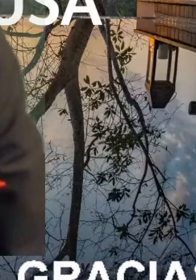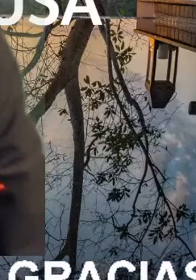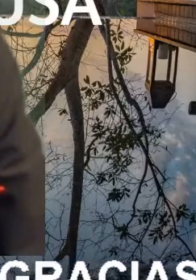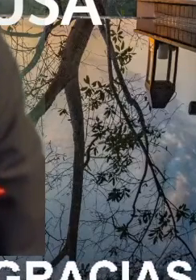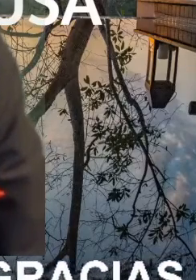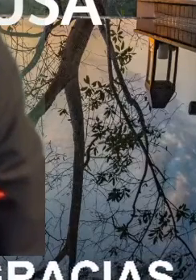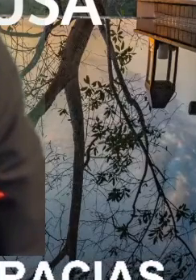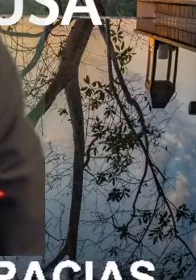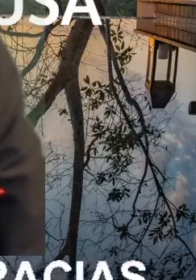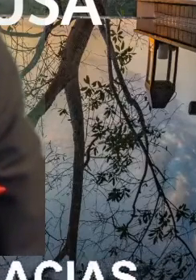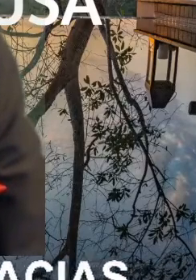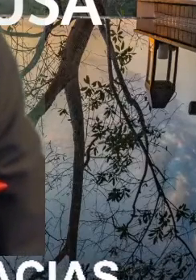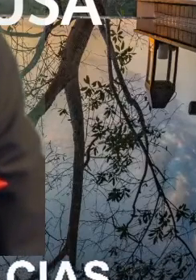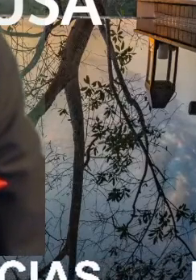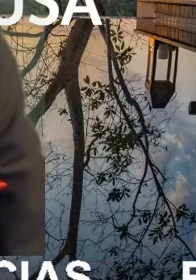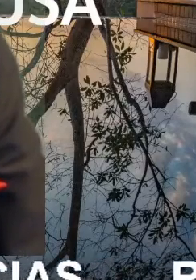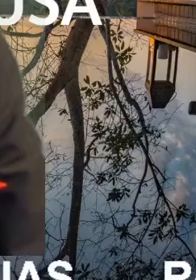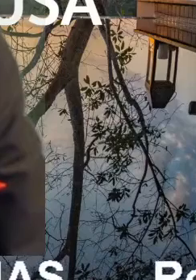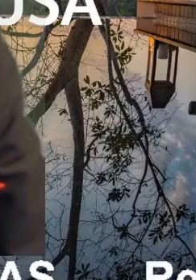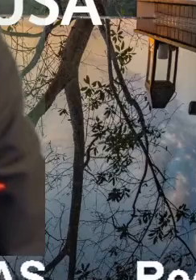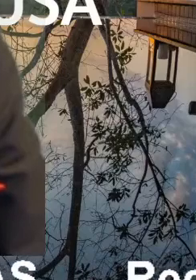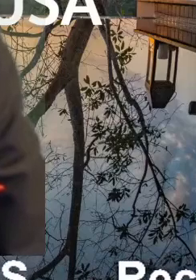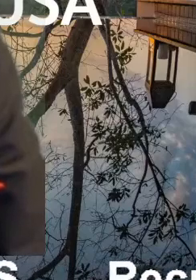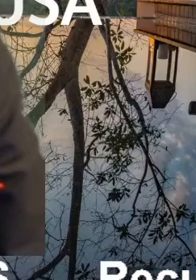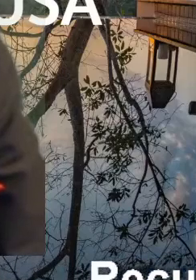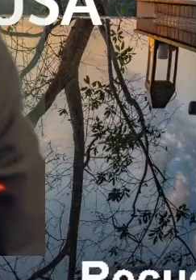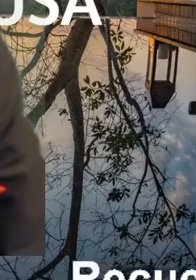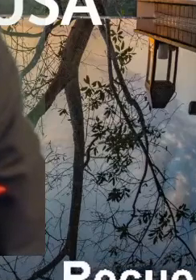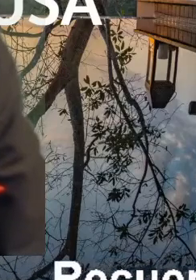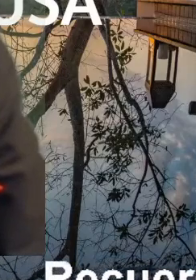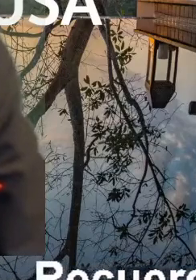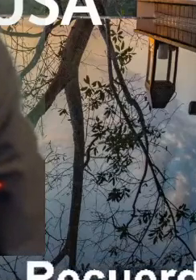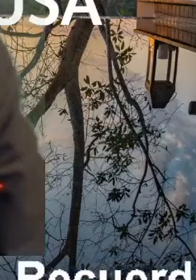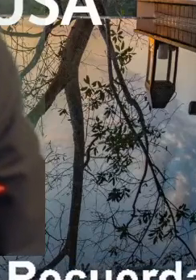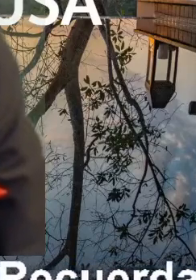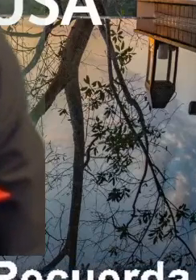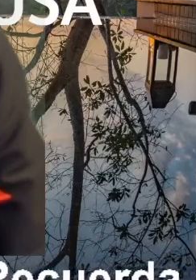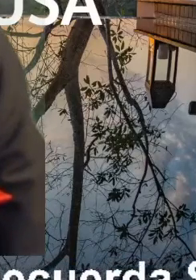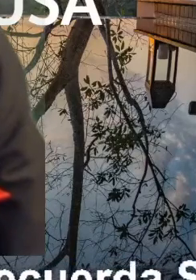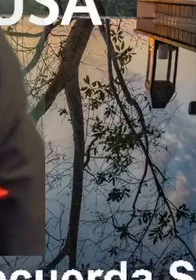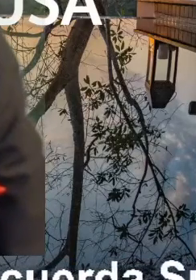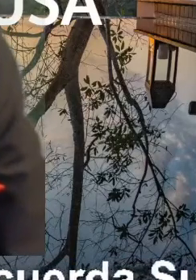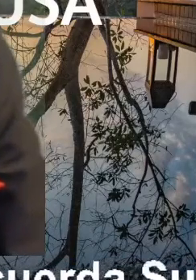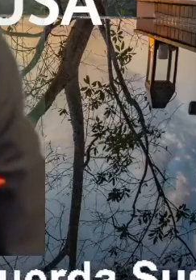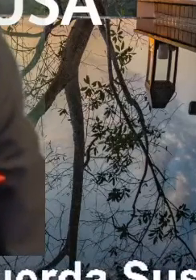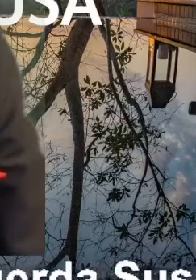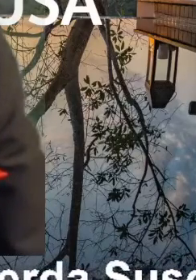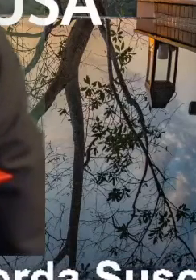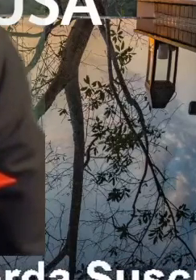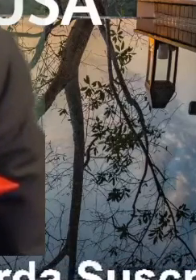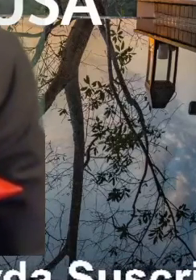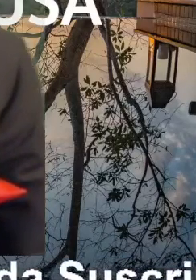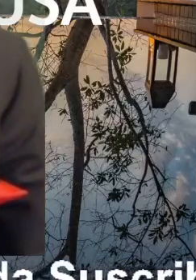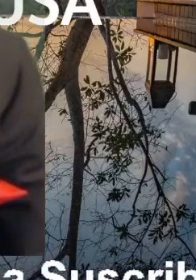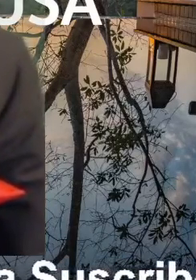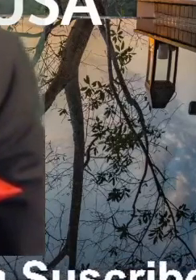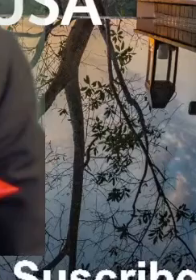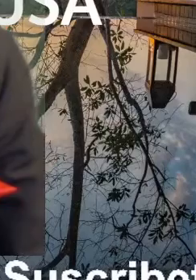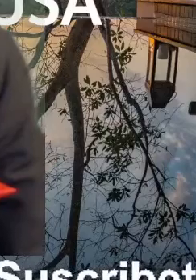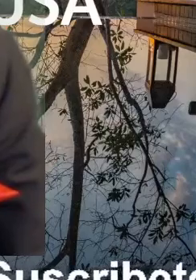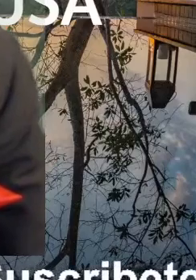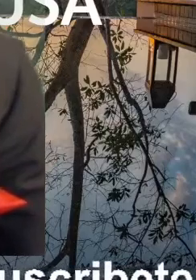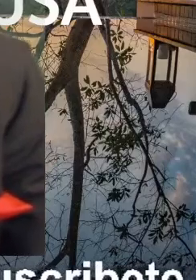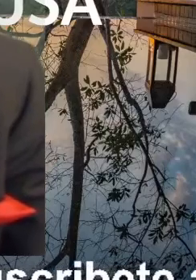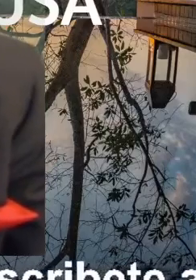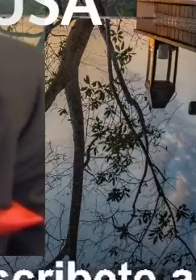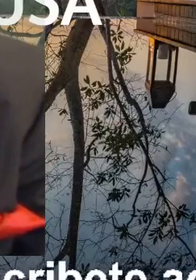los cálculos porque está cumpliendo lo que prometió amigos ya saben ustedes